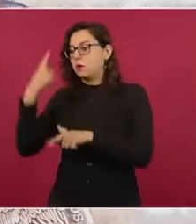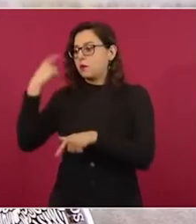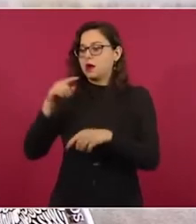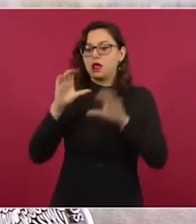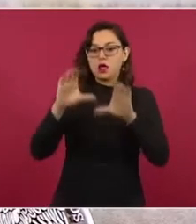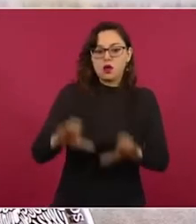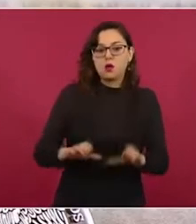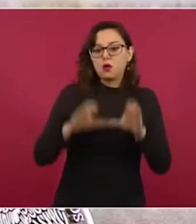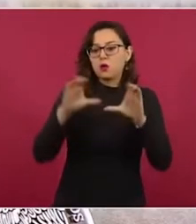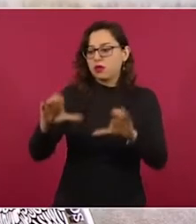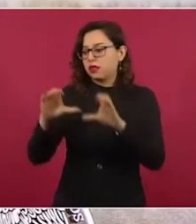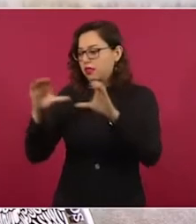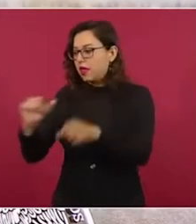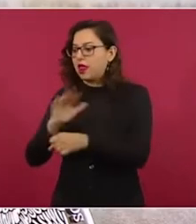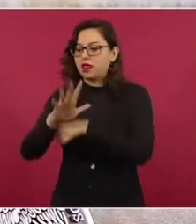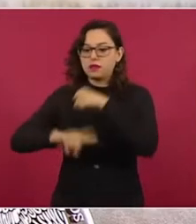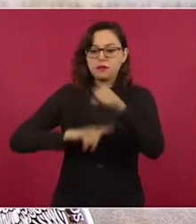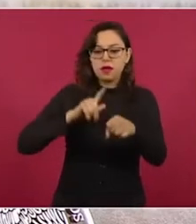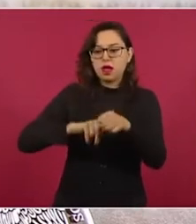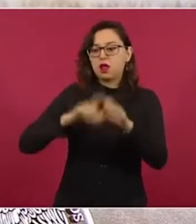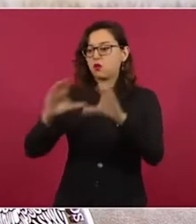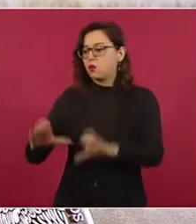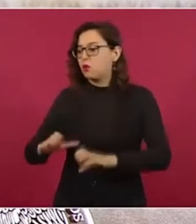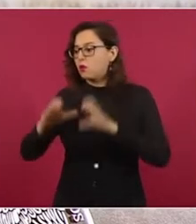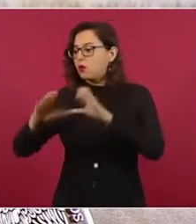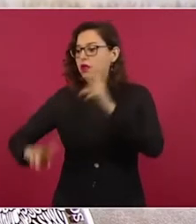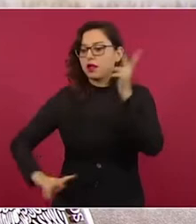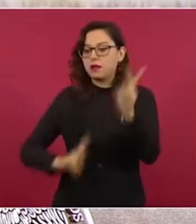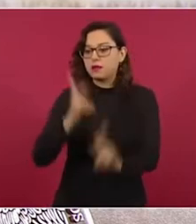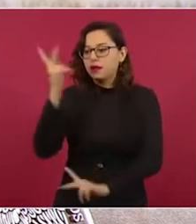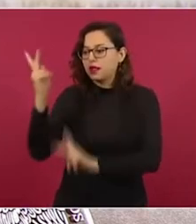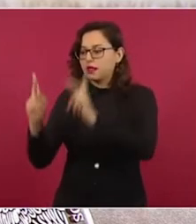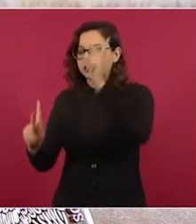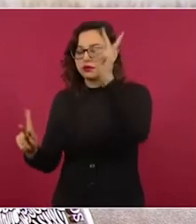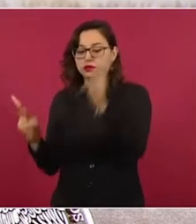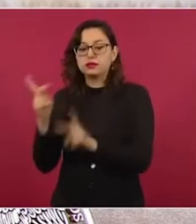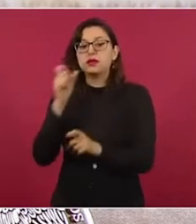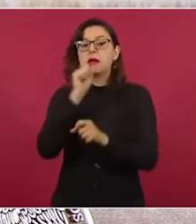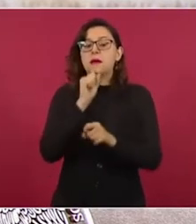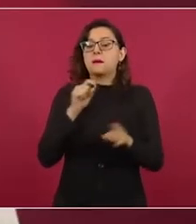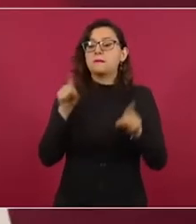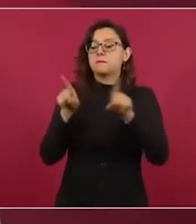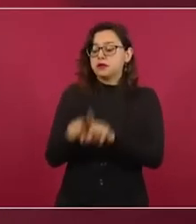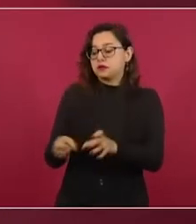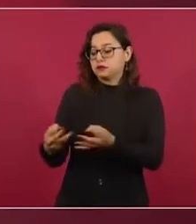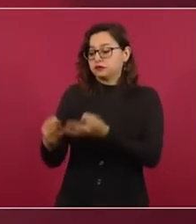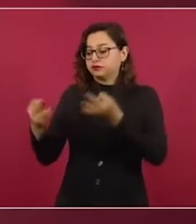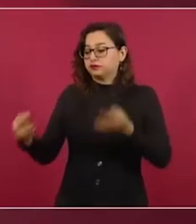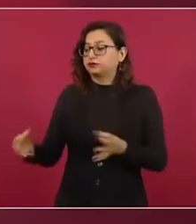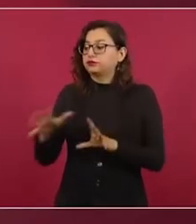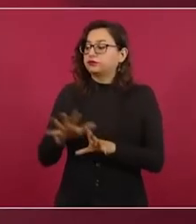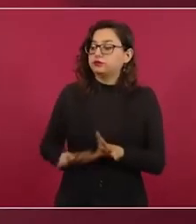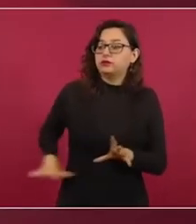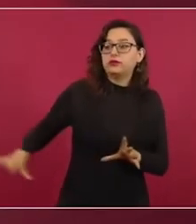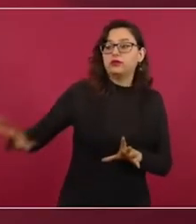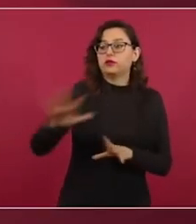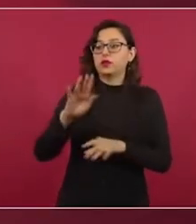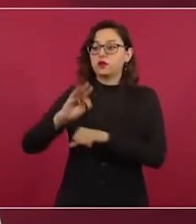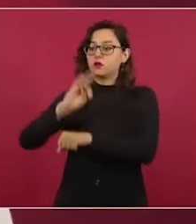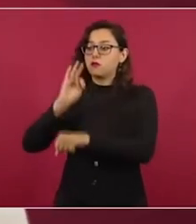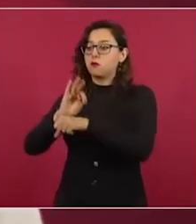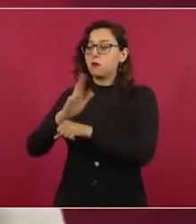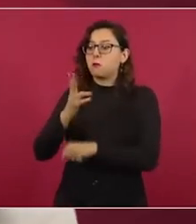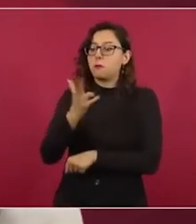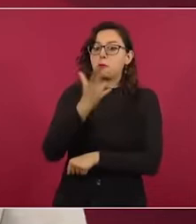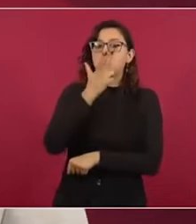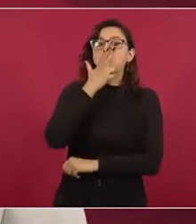participan 105 especialistas. Además, se ampliarán áreas naturales protegidas y reservas de